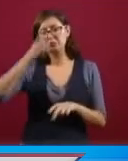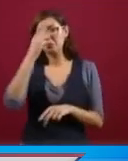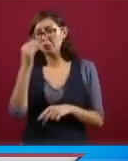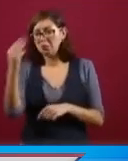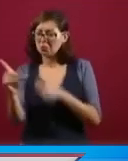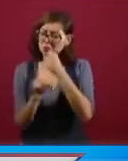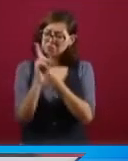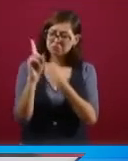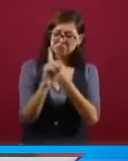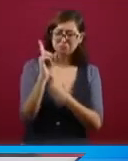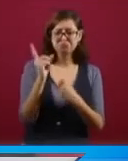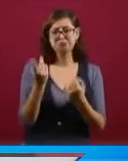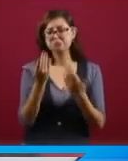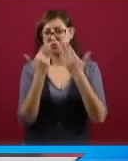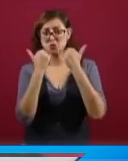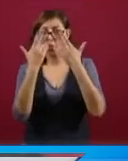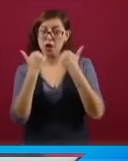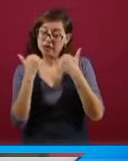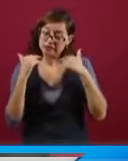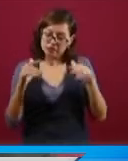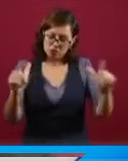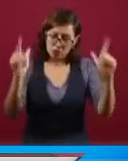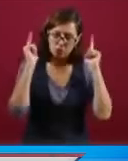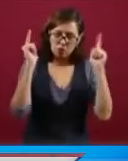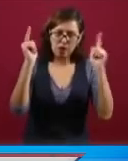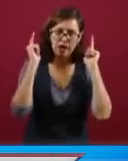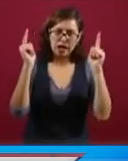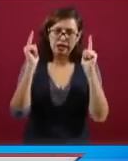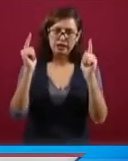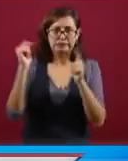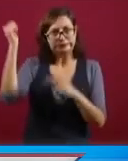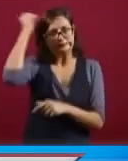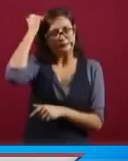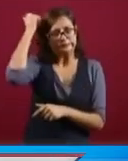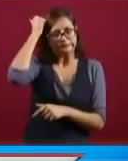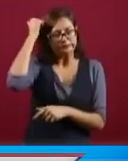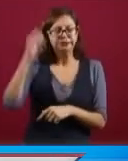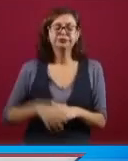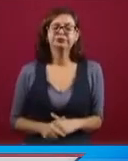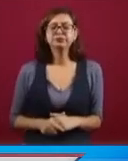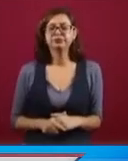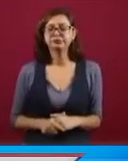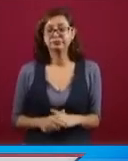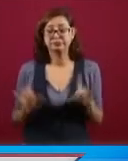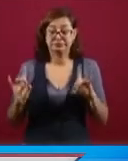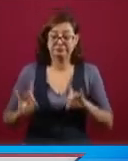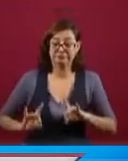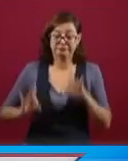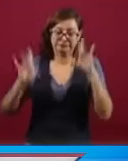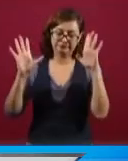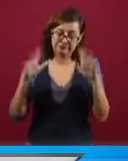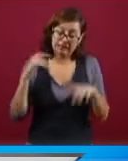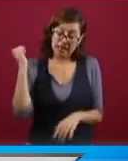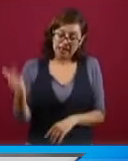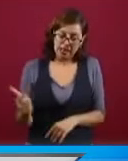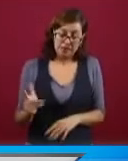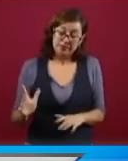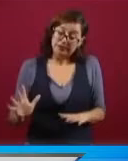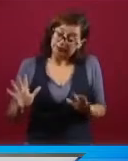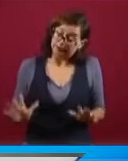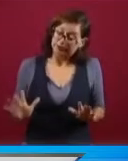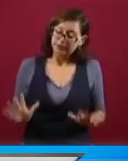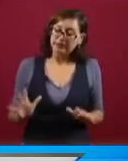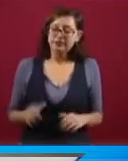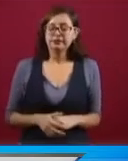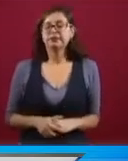ferroviarias del norte fueron entregadas a particulares. Los adversarios que promueven estos proyectos afectan la población en general y califica su actuar